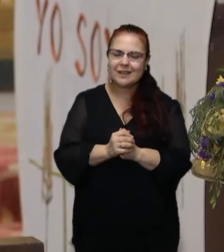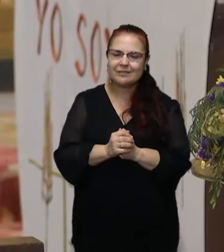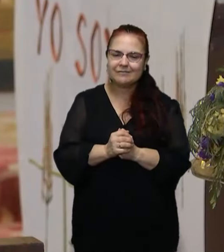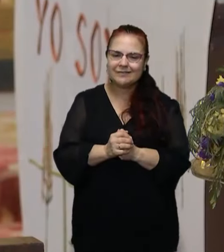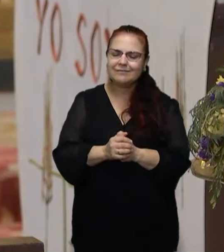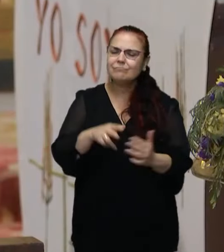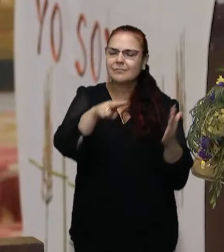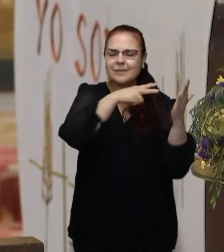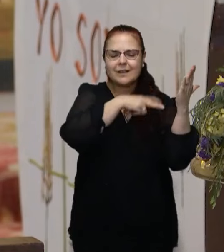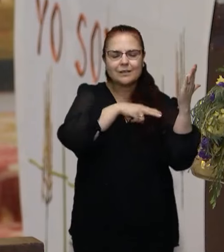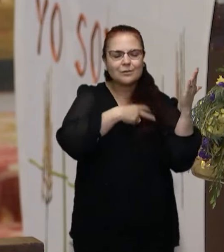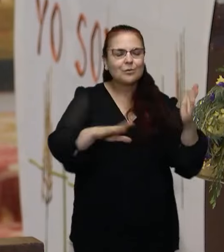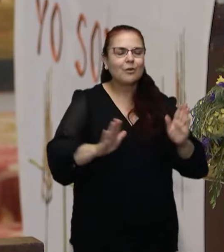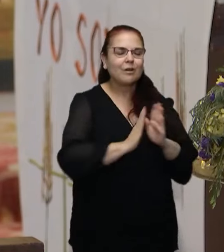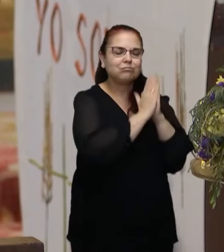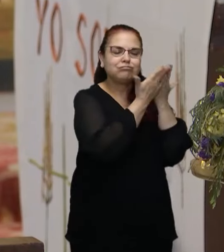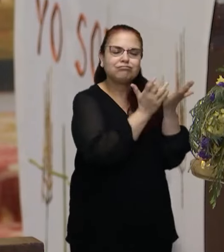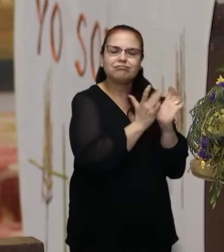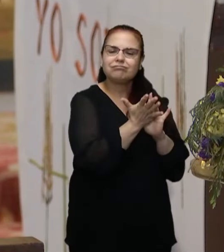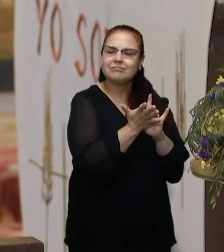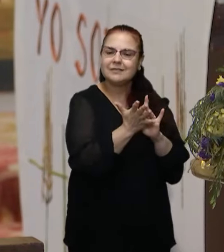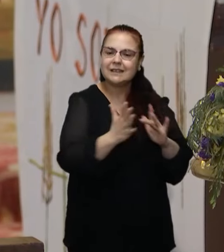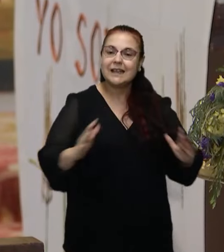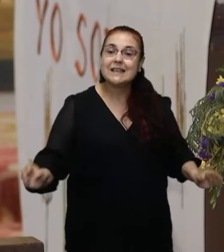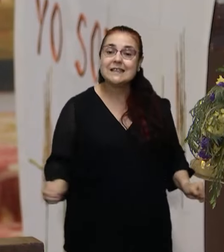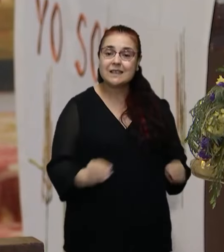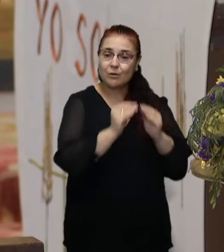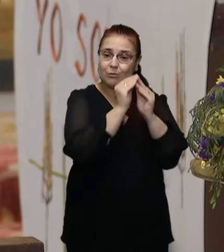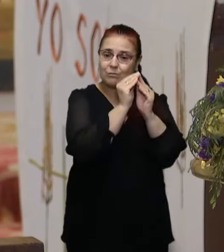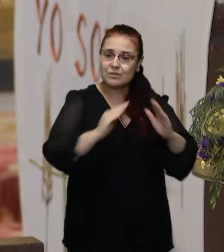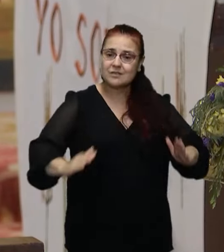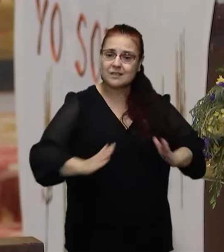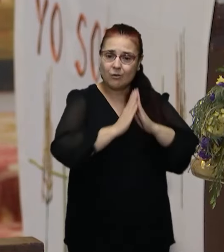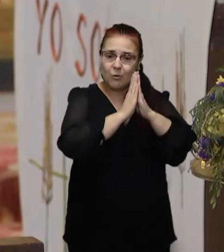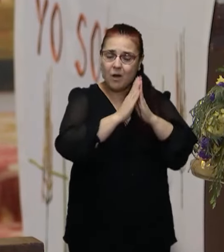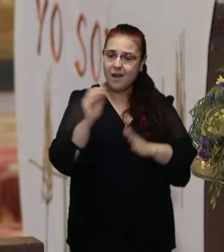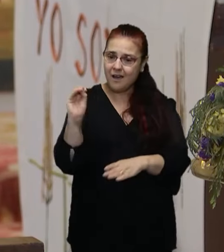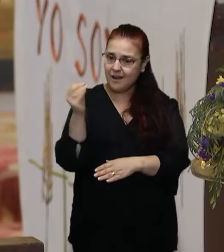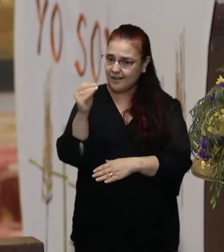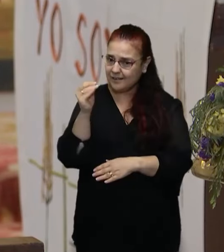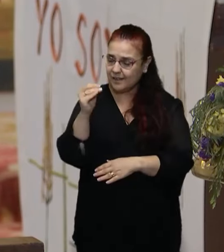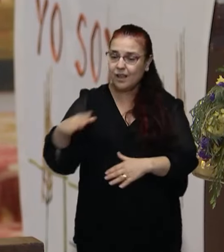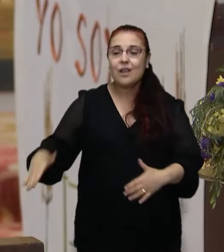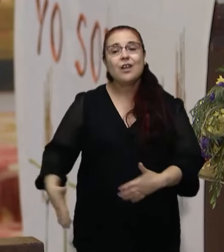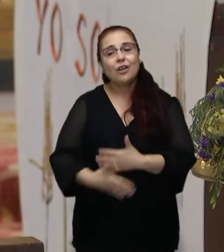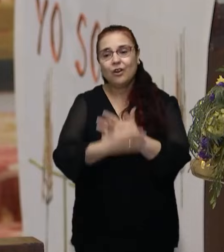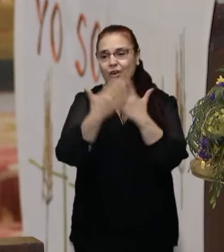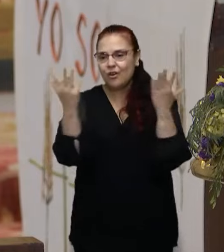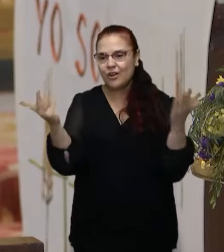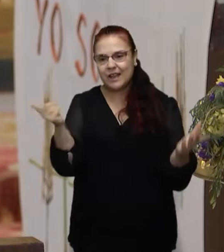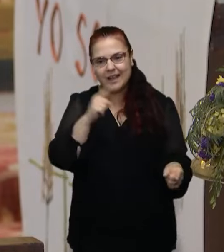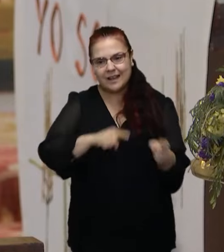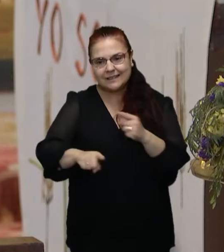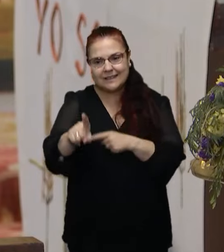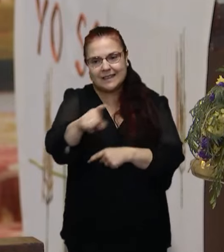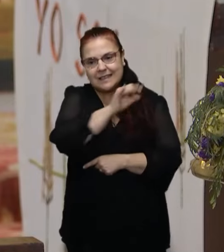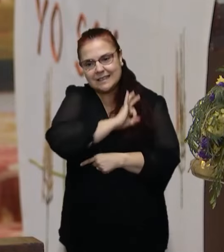Lectura del Santo Evangelio según San Juan. Gloria a ti,